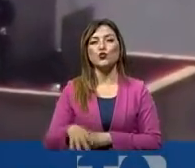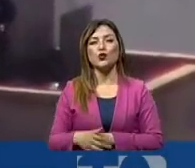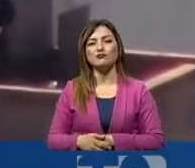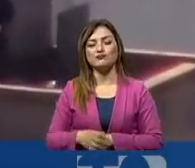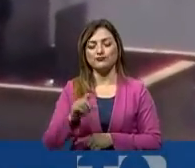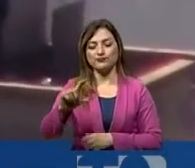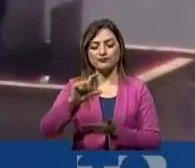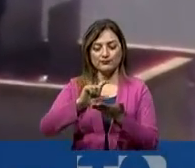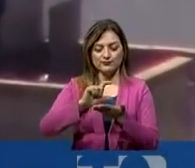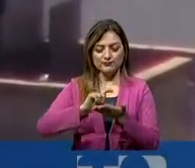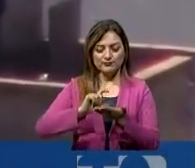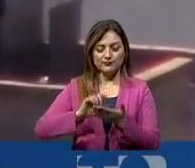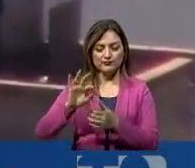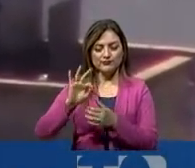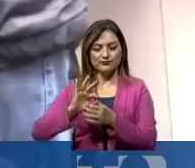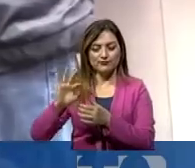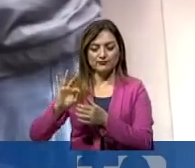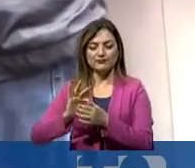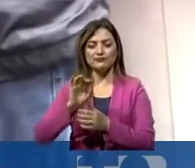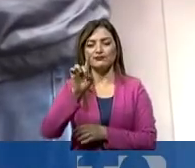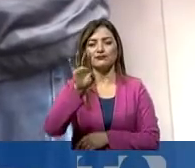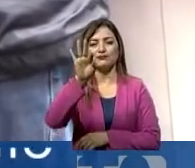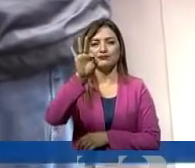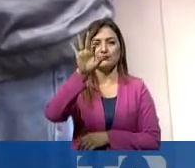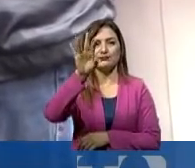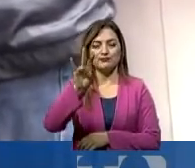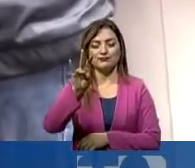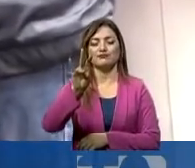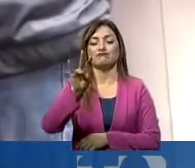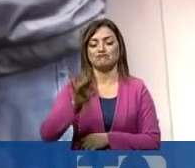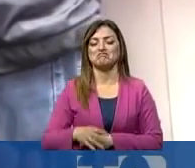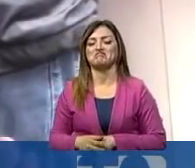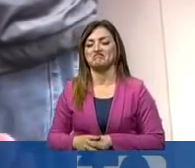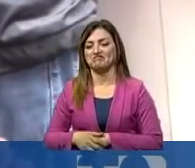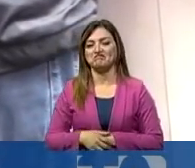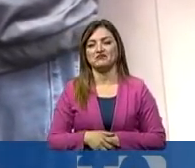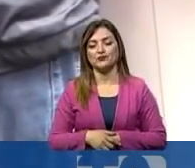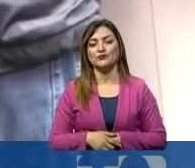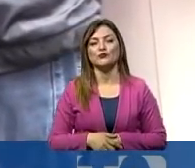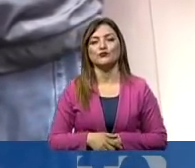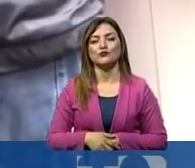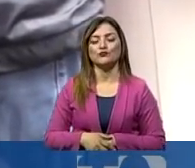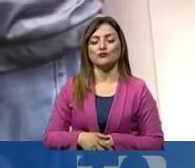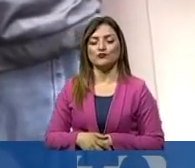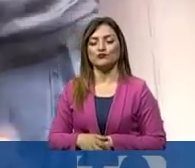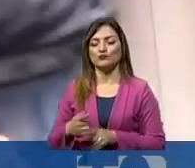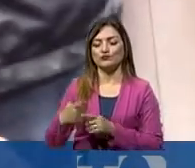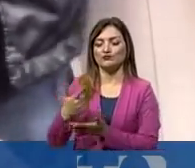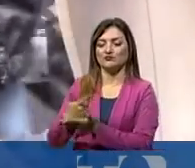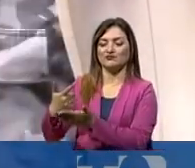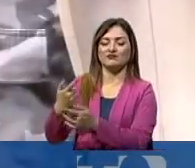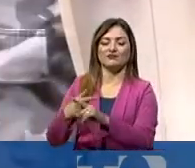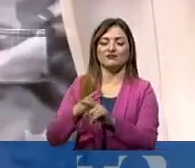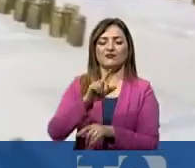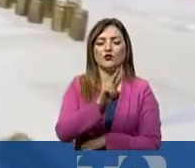indicios balísticos. Se han encontrado 197 vainas servidas, percutidas por distintas armas de fuego,